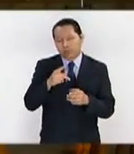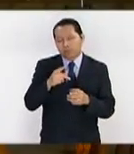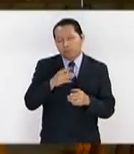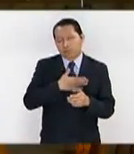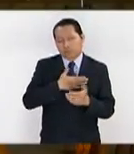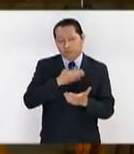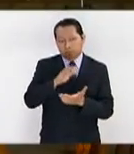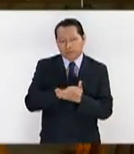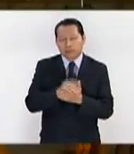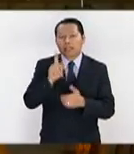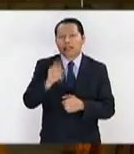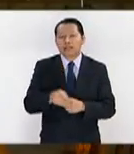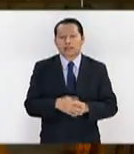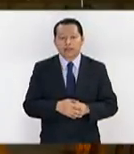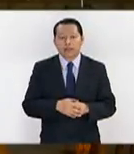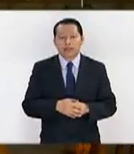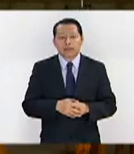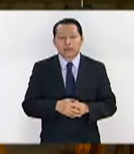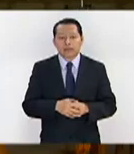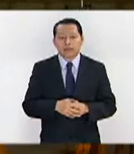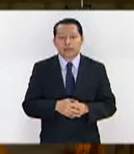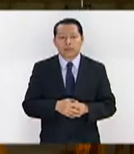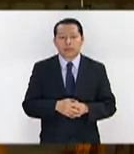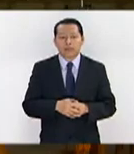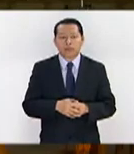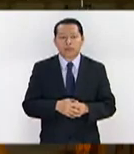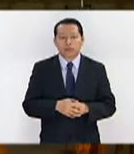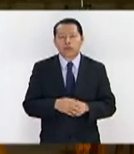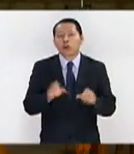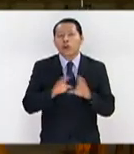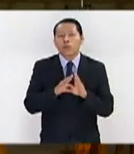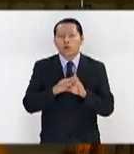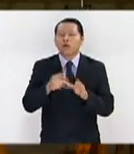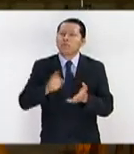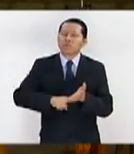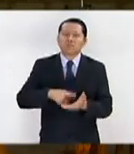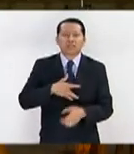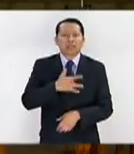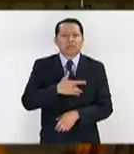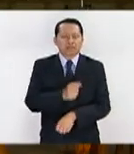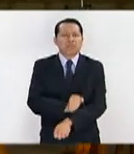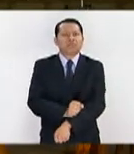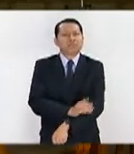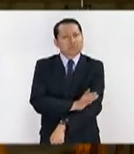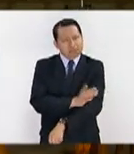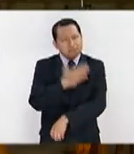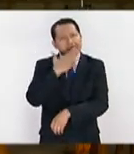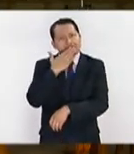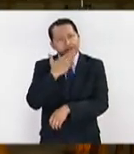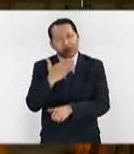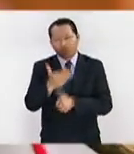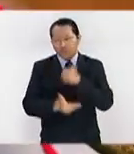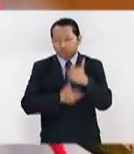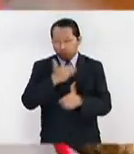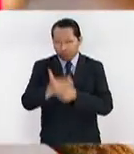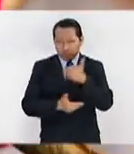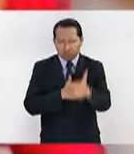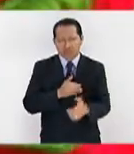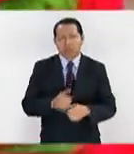deja esa gran satisfacción de servir, a cambio de nada.